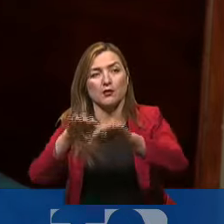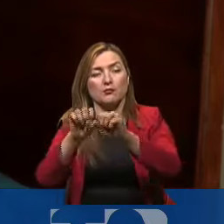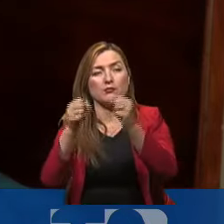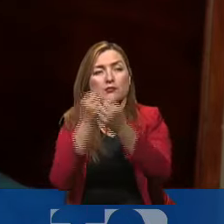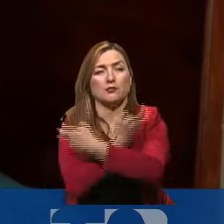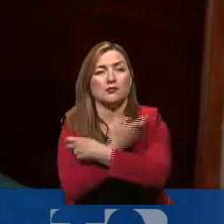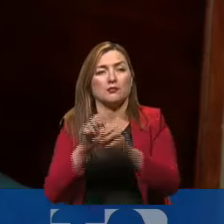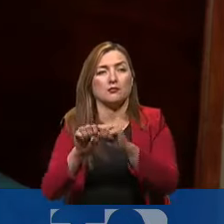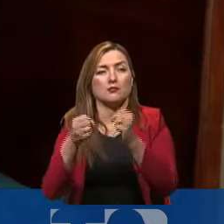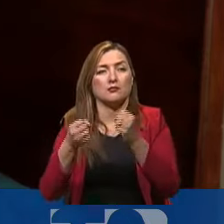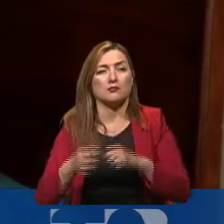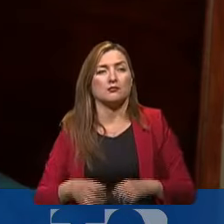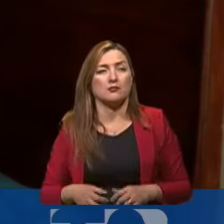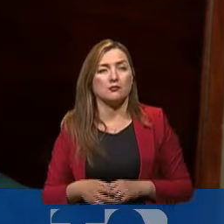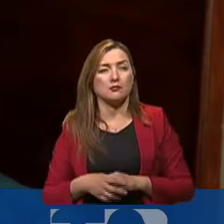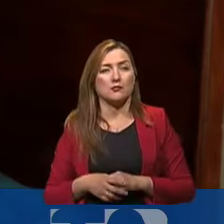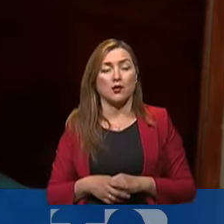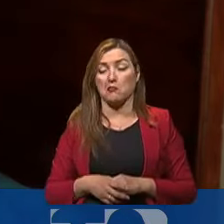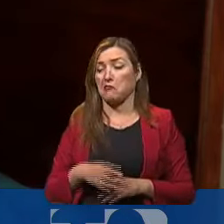Entonces él me dijo,